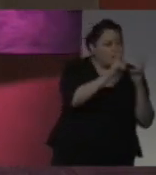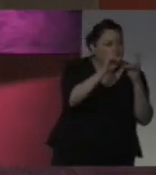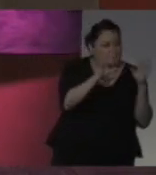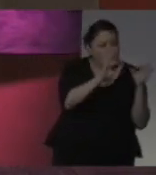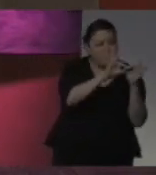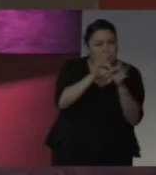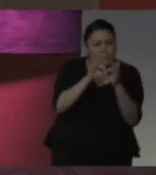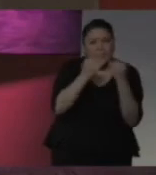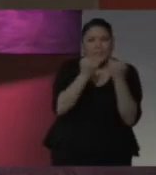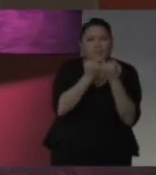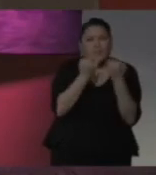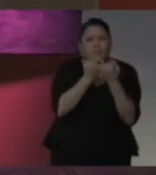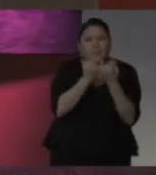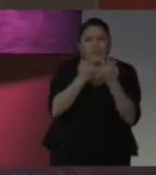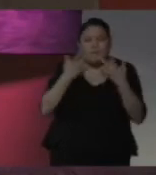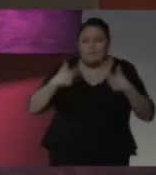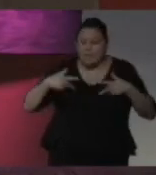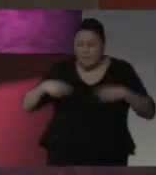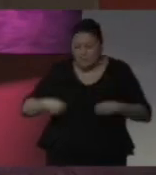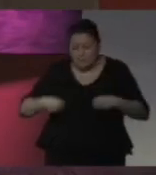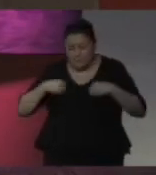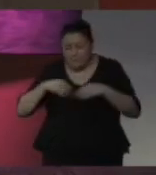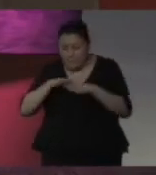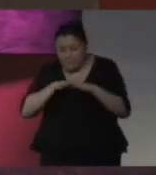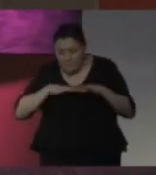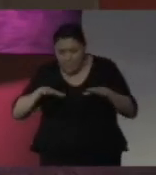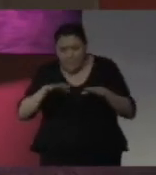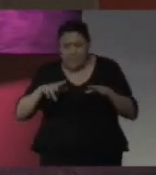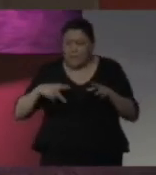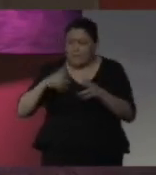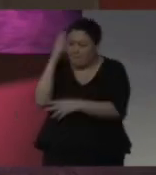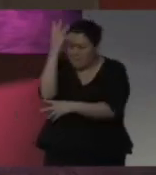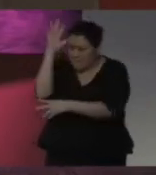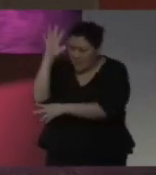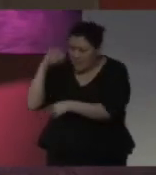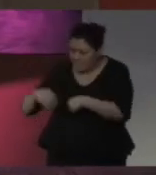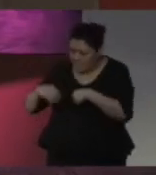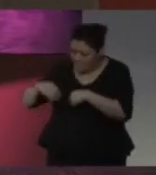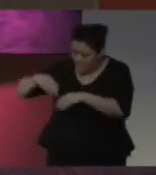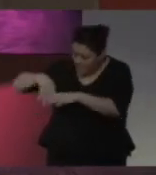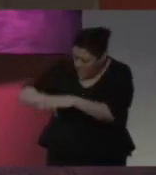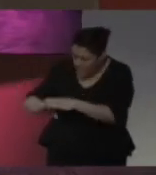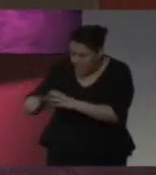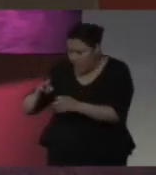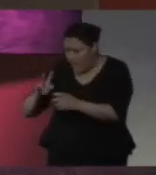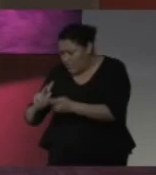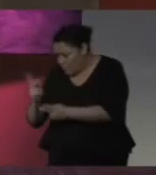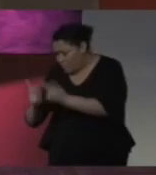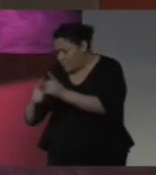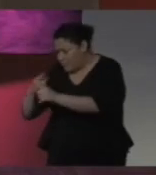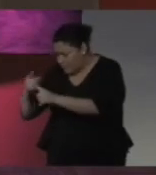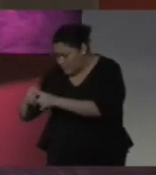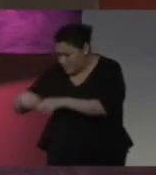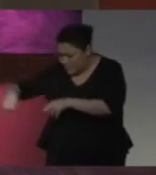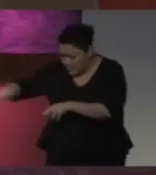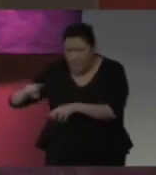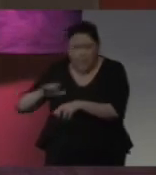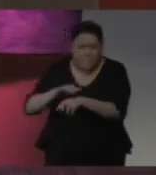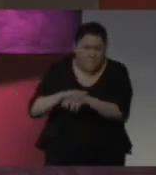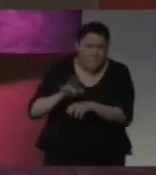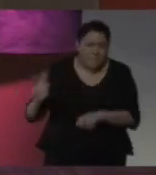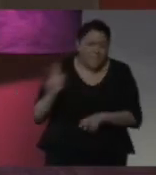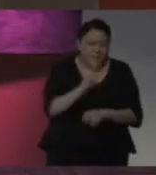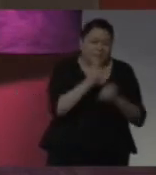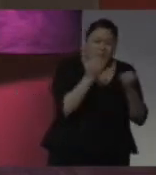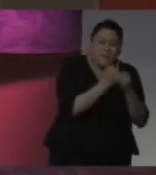que ver con la vida de los hongos, que tienen que ver con la vida de los helechos, que se cruza por las ramas con las nociones de los amicus, que se cruza por las ramas